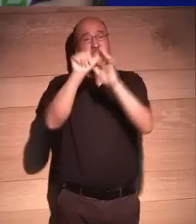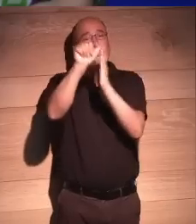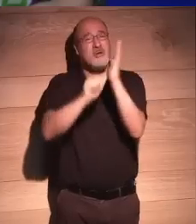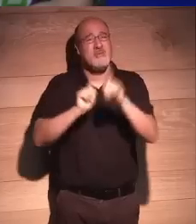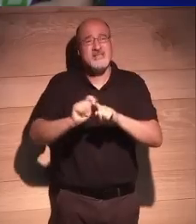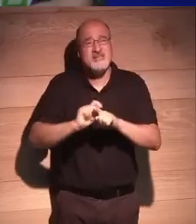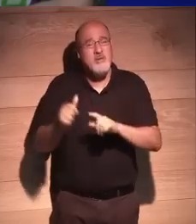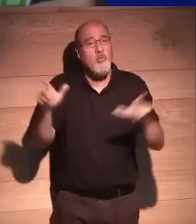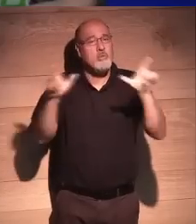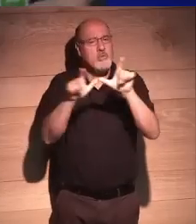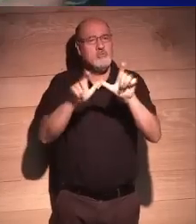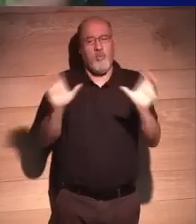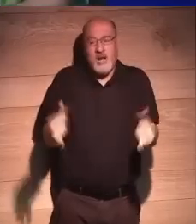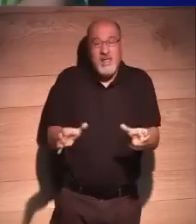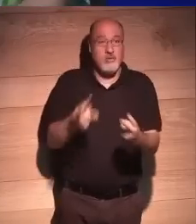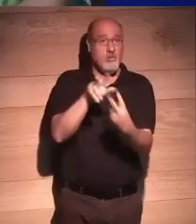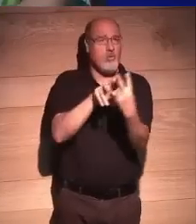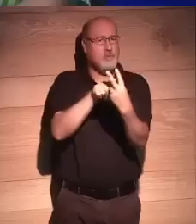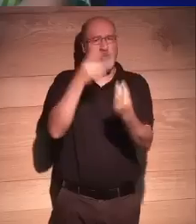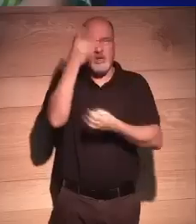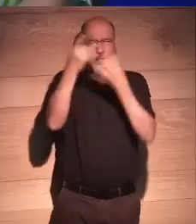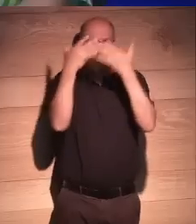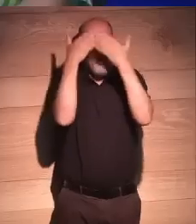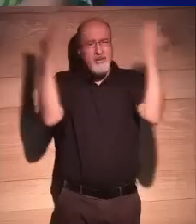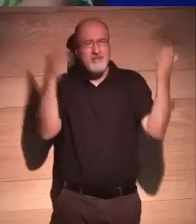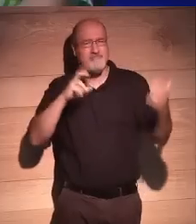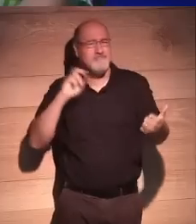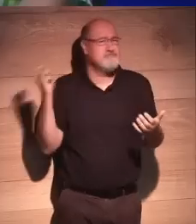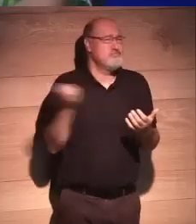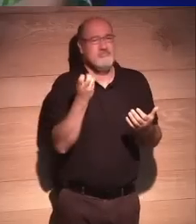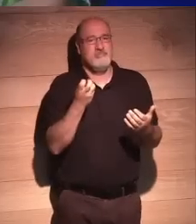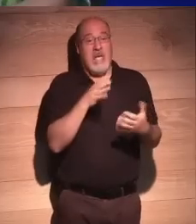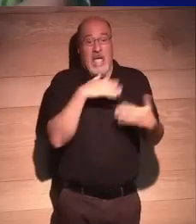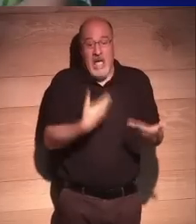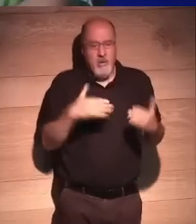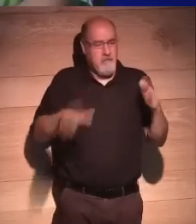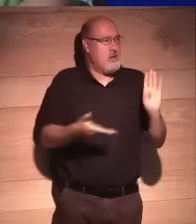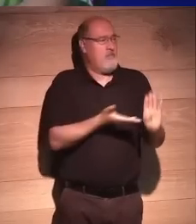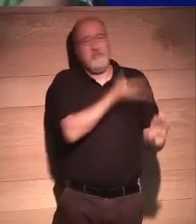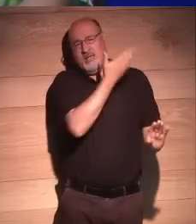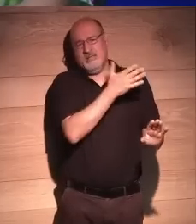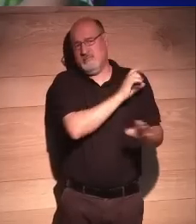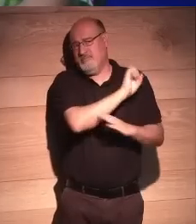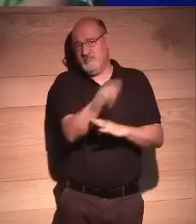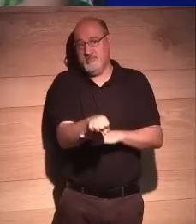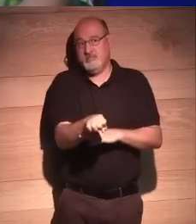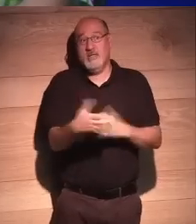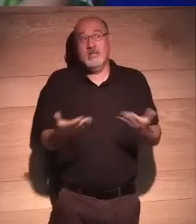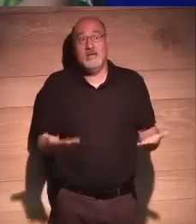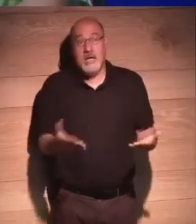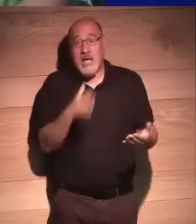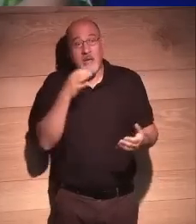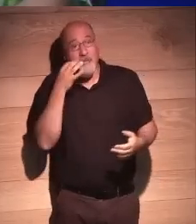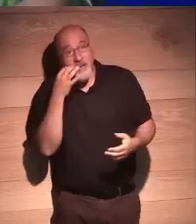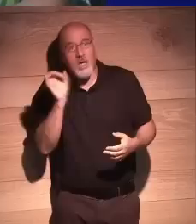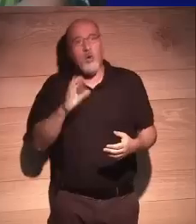una televisión y una radio también muy creativas, ¿no? Mucho más creativas seguramente que lo de ahora, pero no sé si eso lo digo porque sea verdad